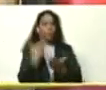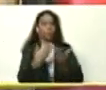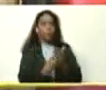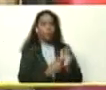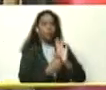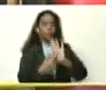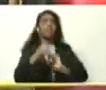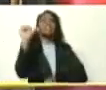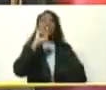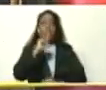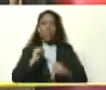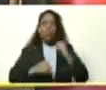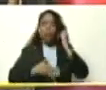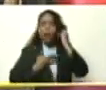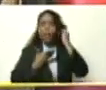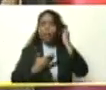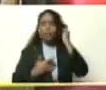posible.